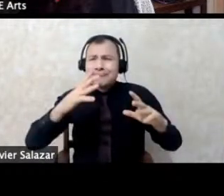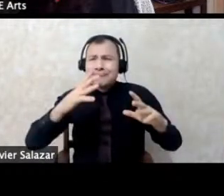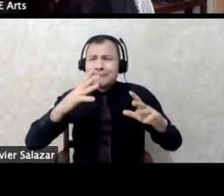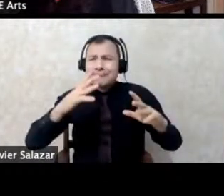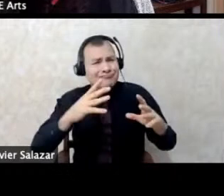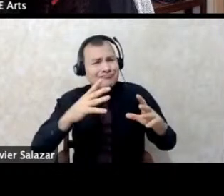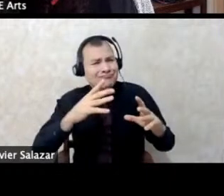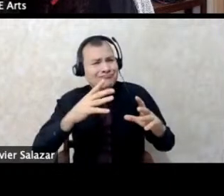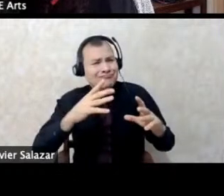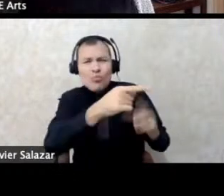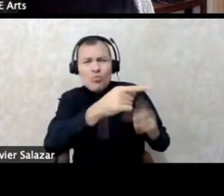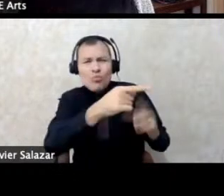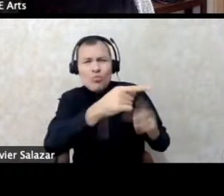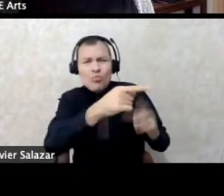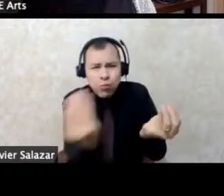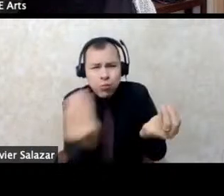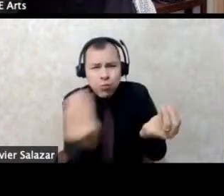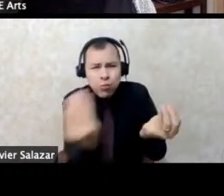jóvenes de diferentes